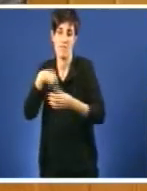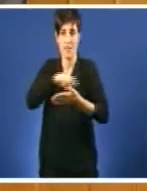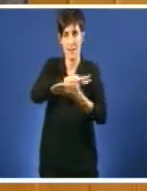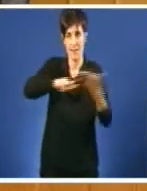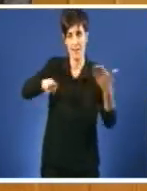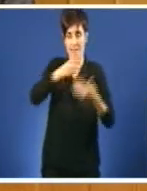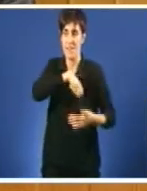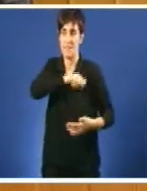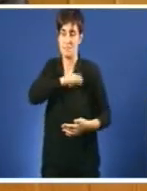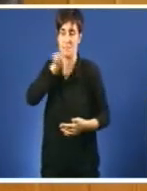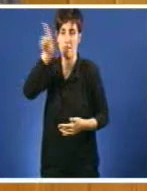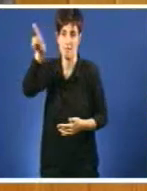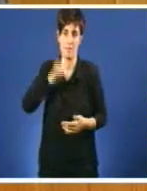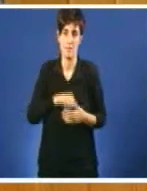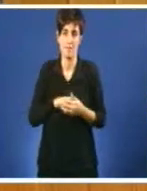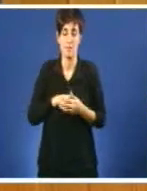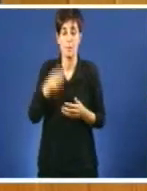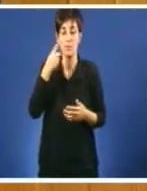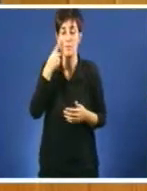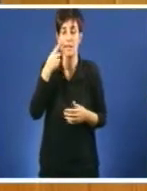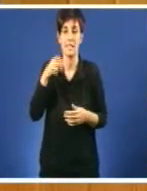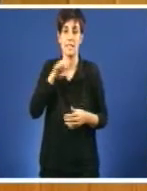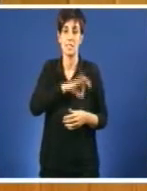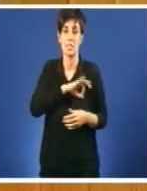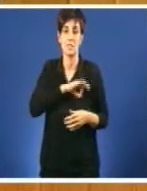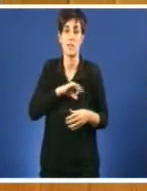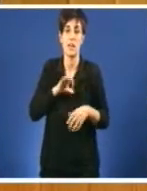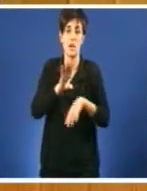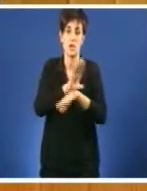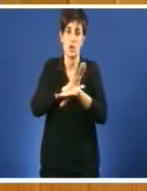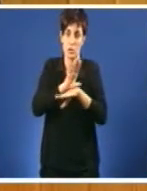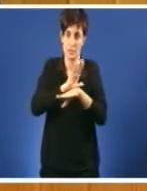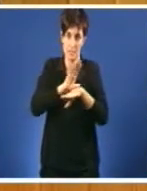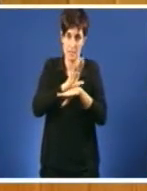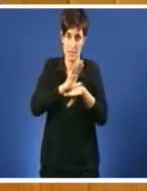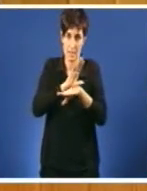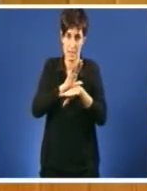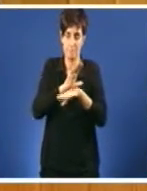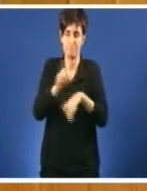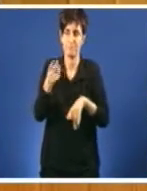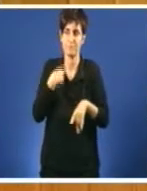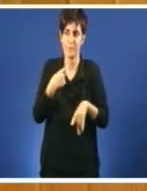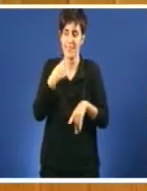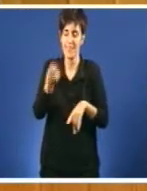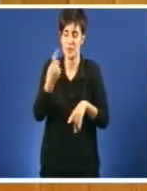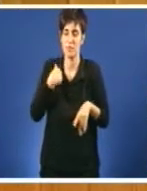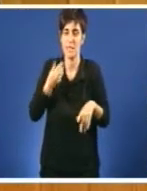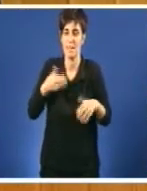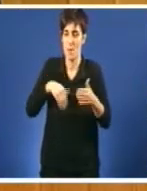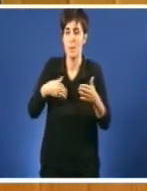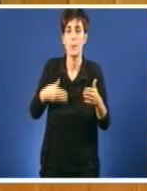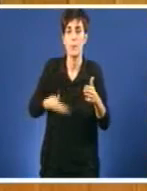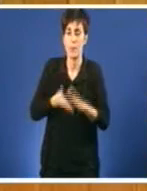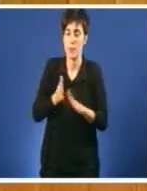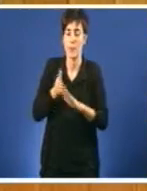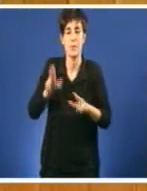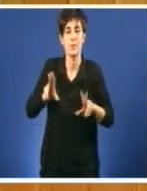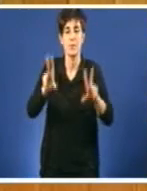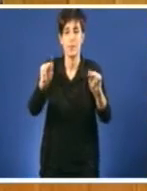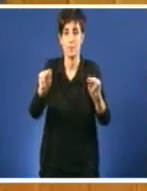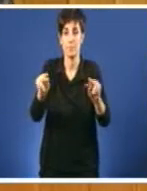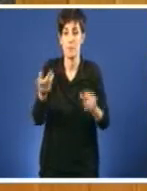Mire, señora conselleira, e con isto anticipo de que xa vou concluindo. O pasado 10 de